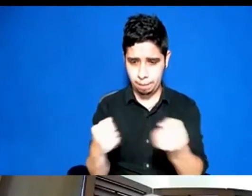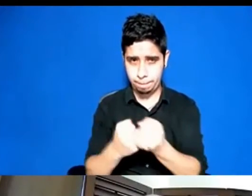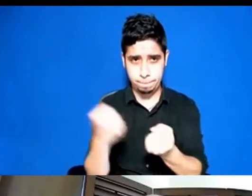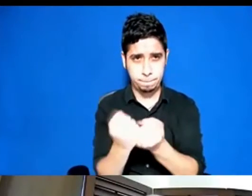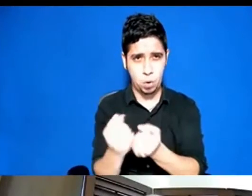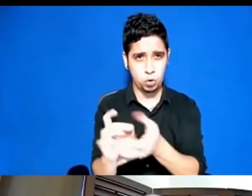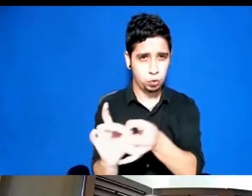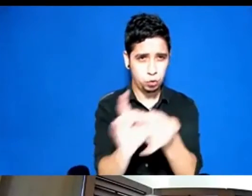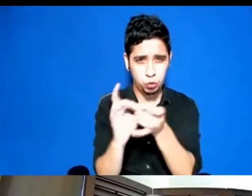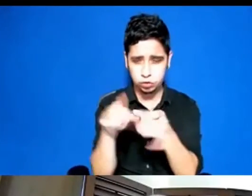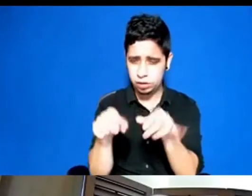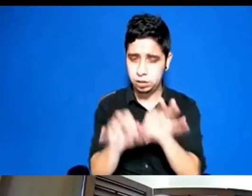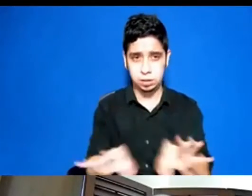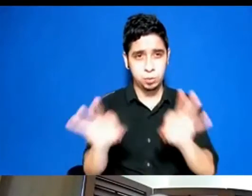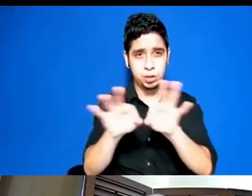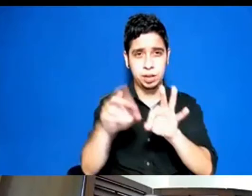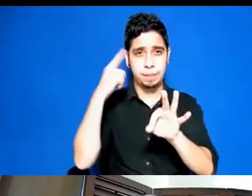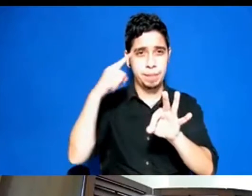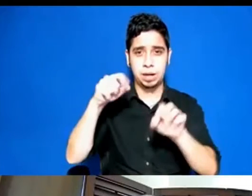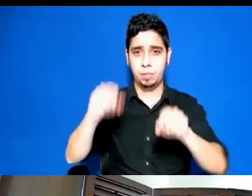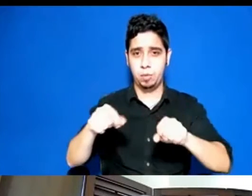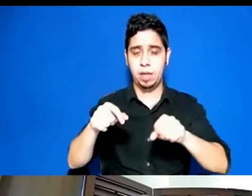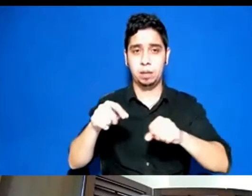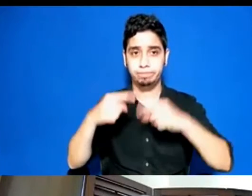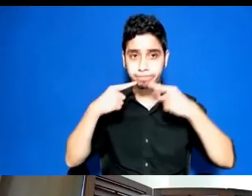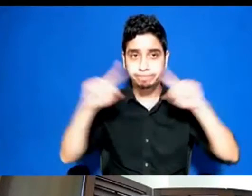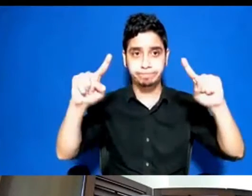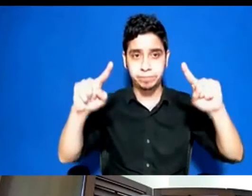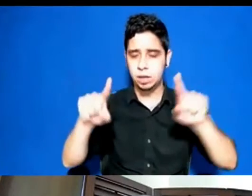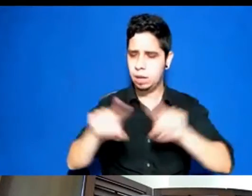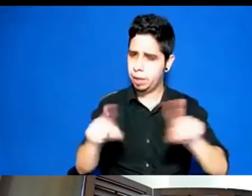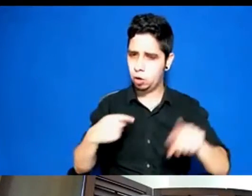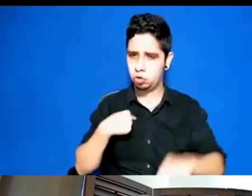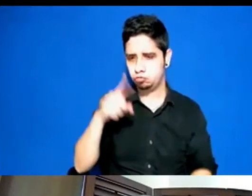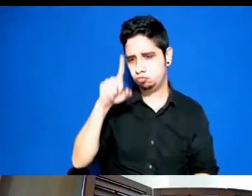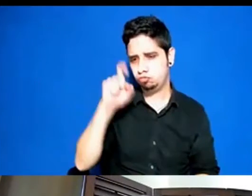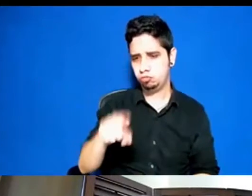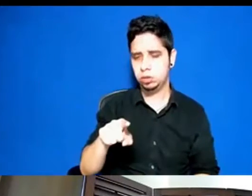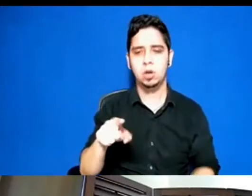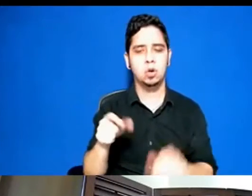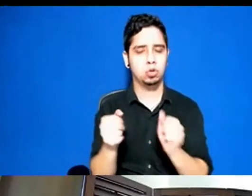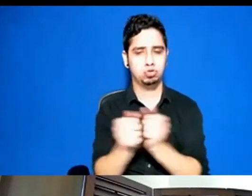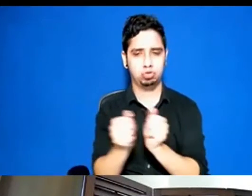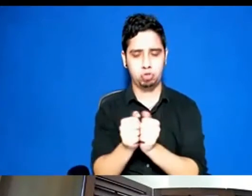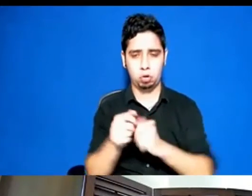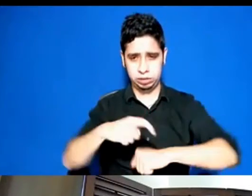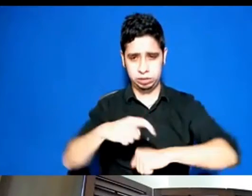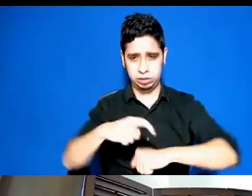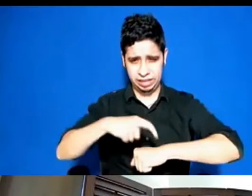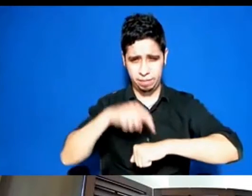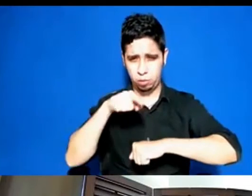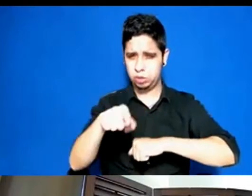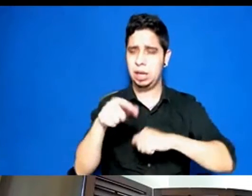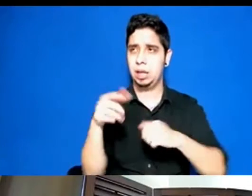que la operación tenga éxito, pero les pregunto si a lo largo de los años en que ustedes han